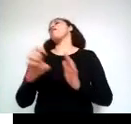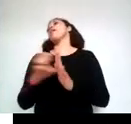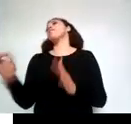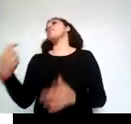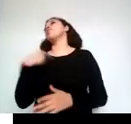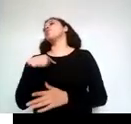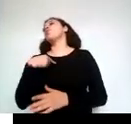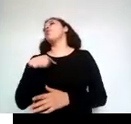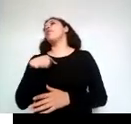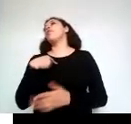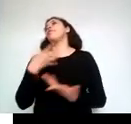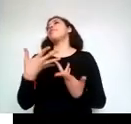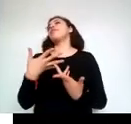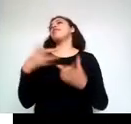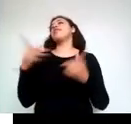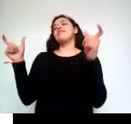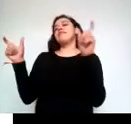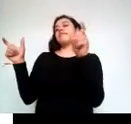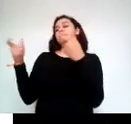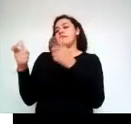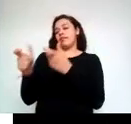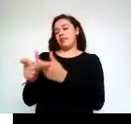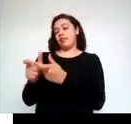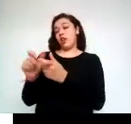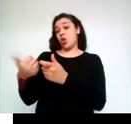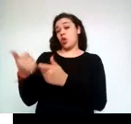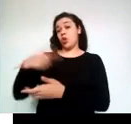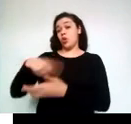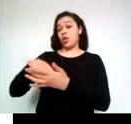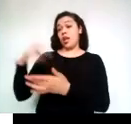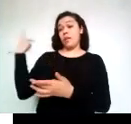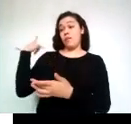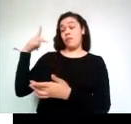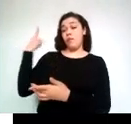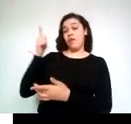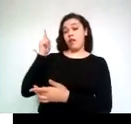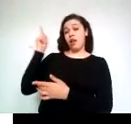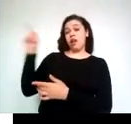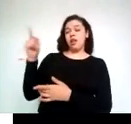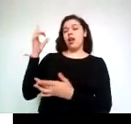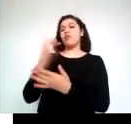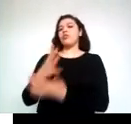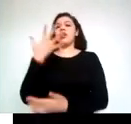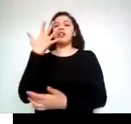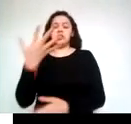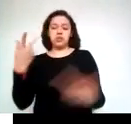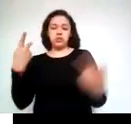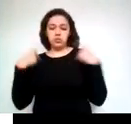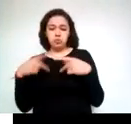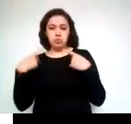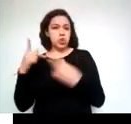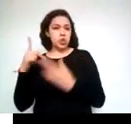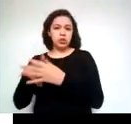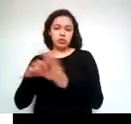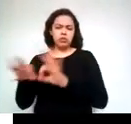una pequeña sucursal en Puebla y solamente tengo 5 colaboradores ahí,